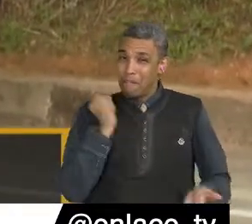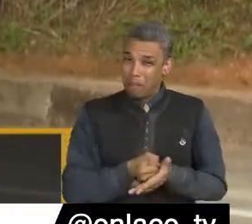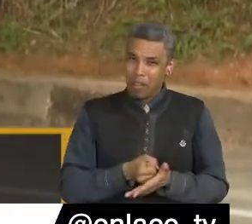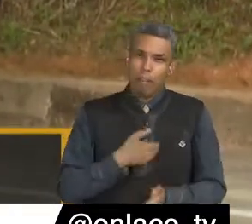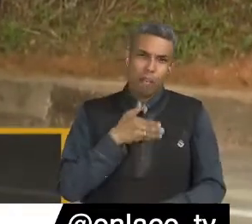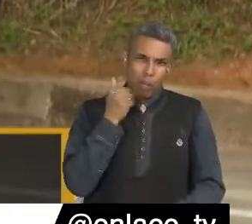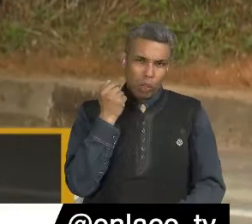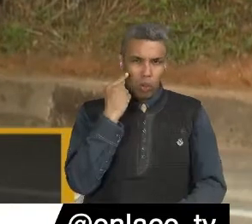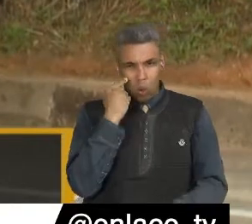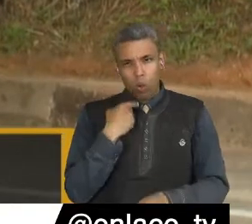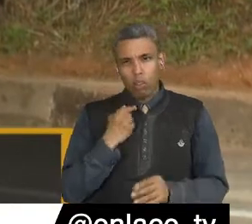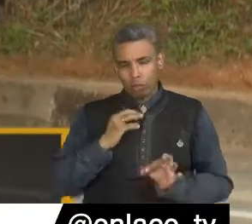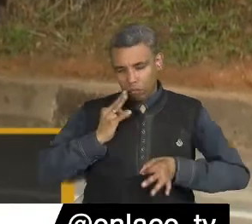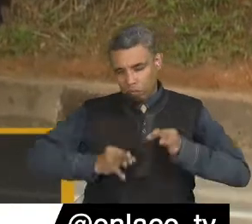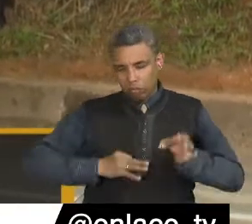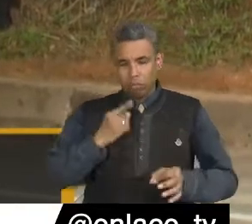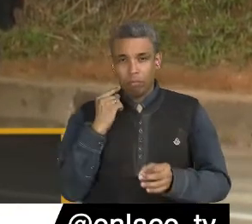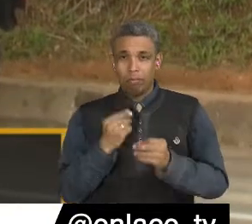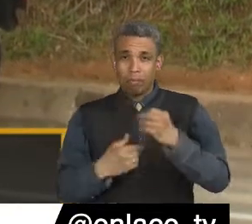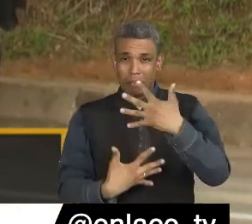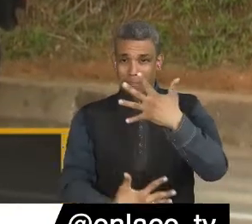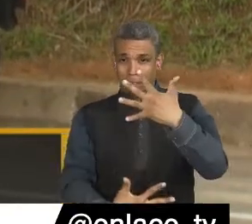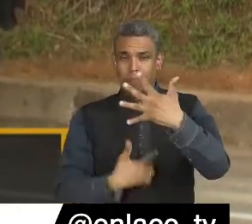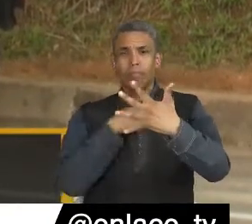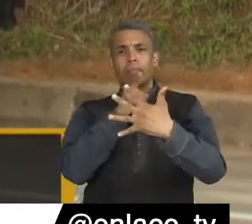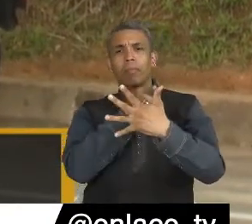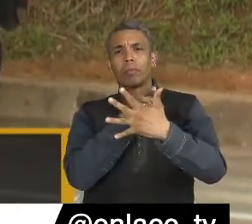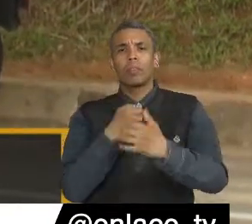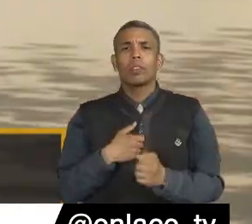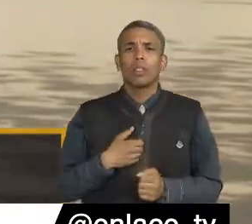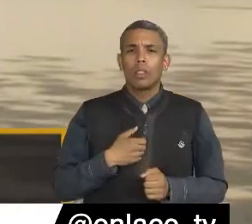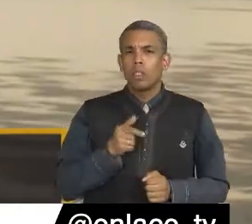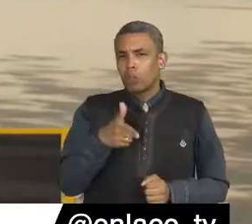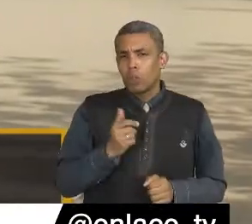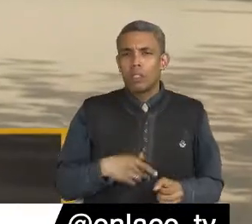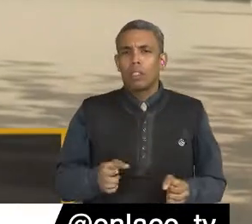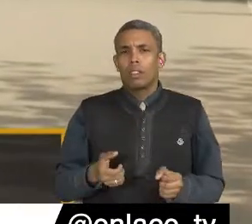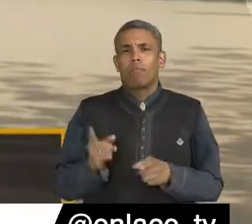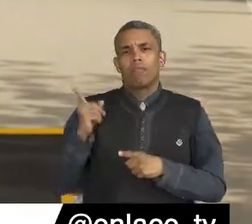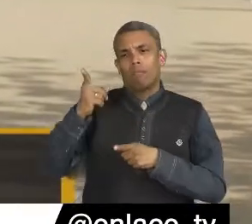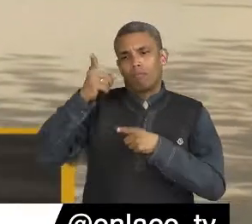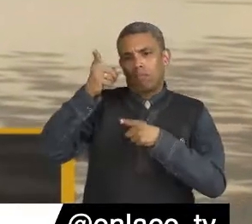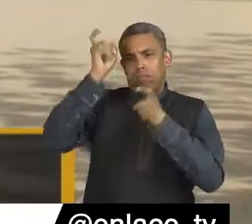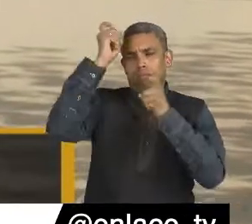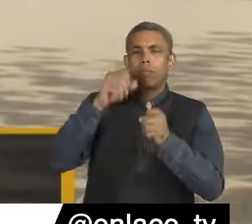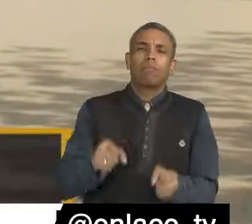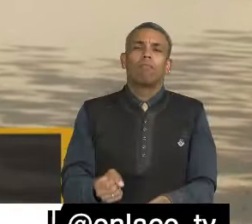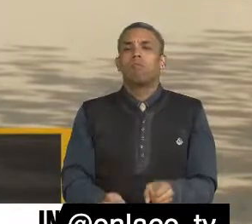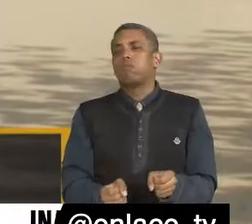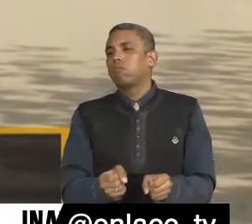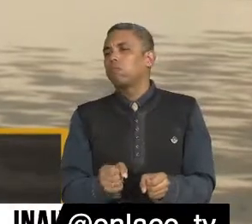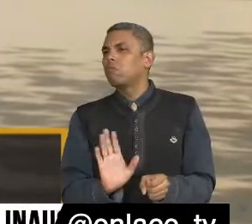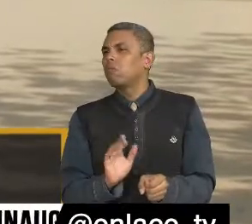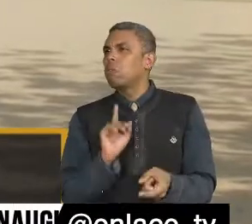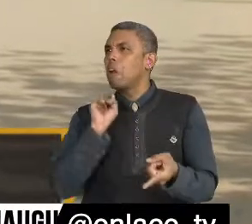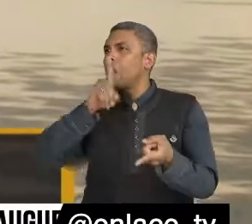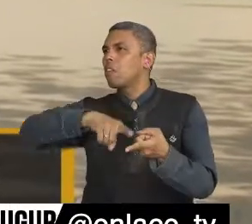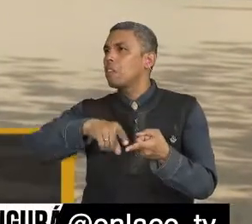accidentalidad. Como primero, establezca la ruta de destino, que usted tenga claro verdaderamente a qué lugar se